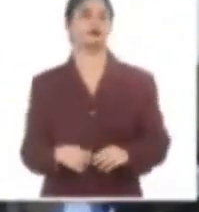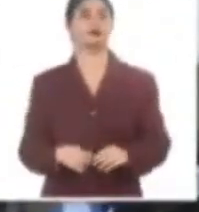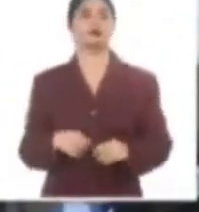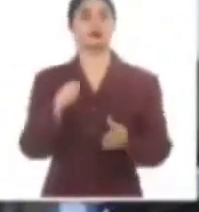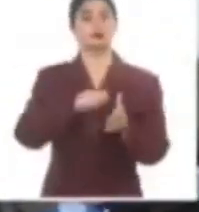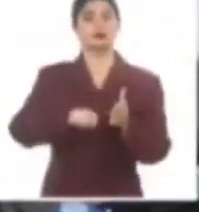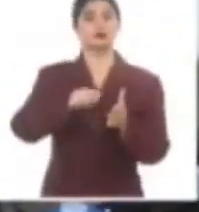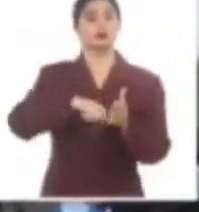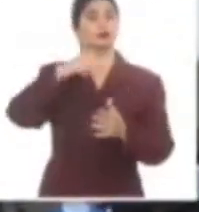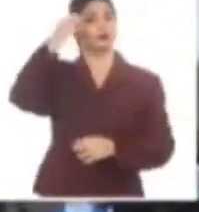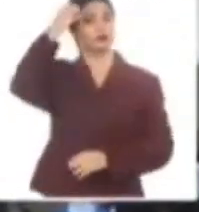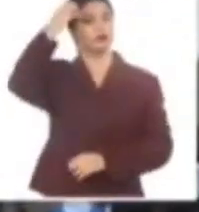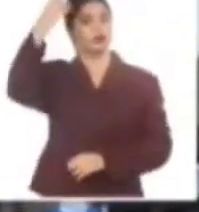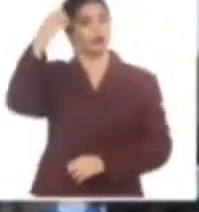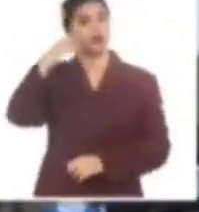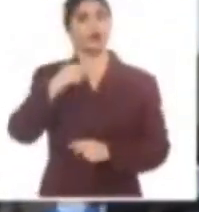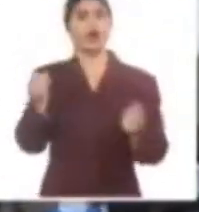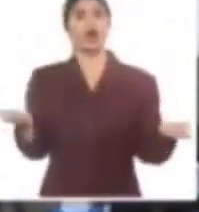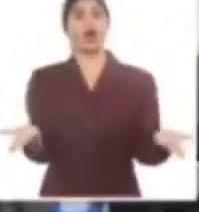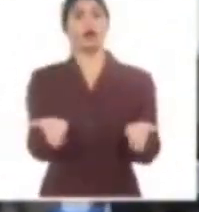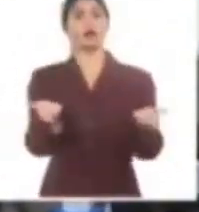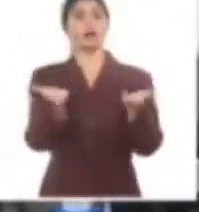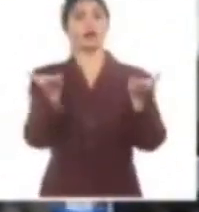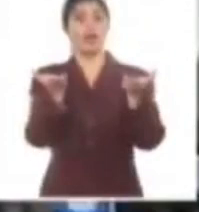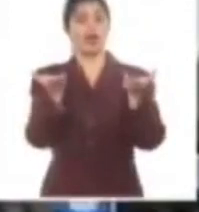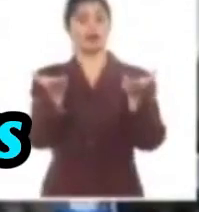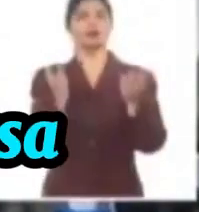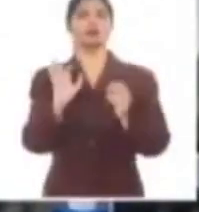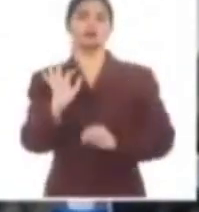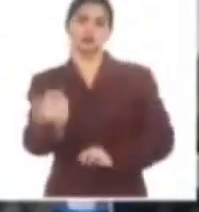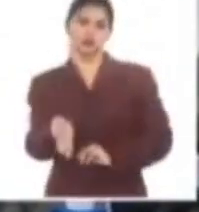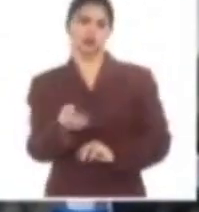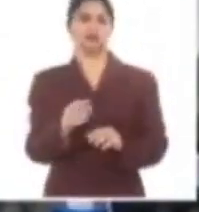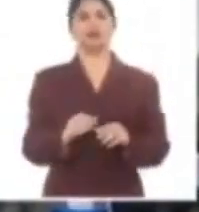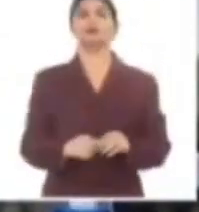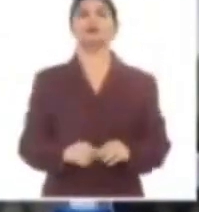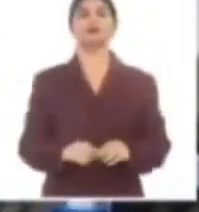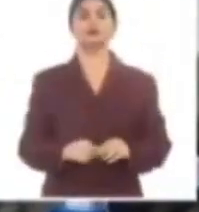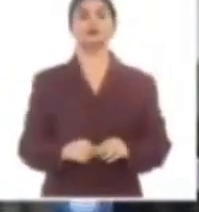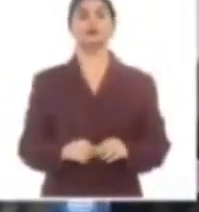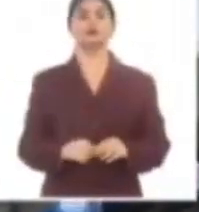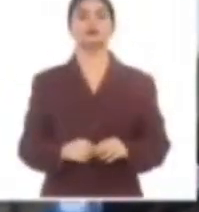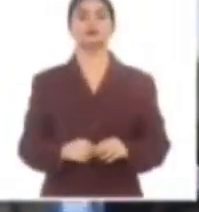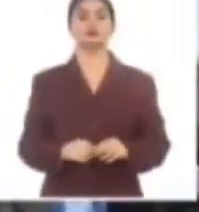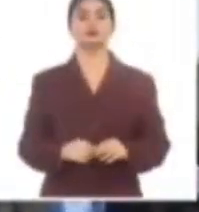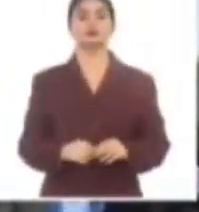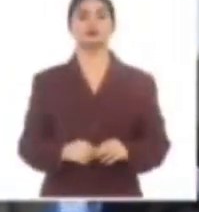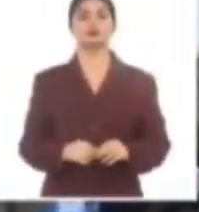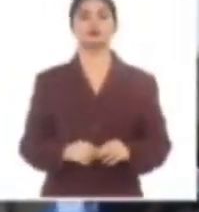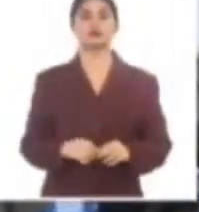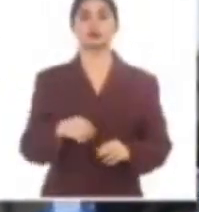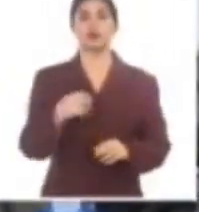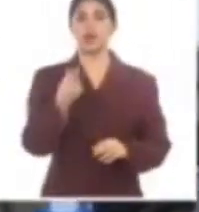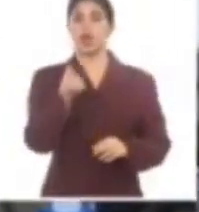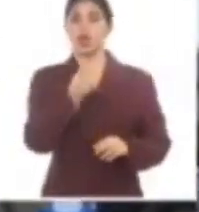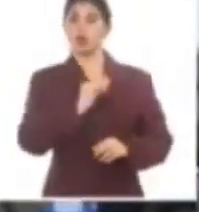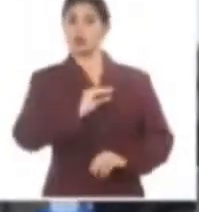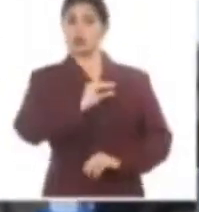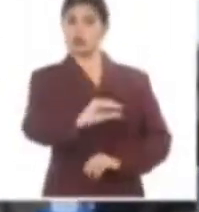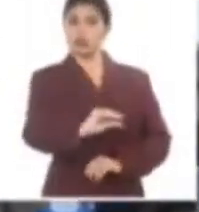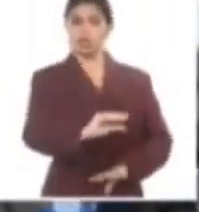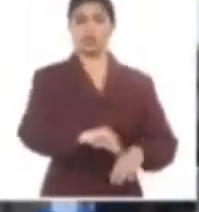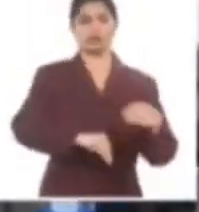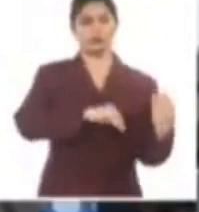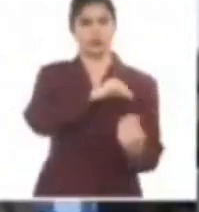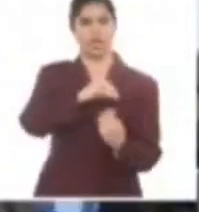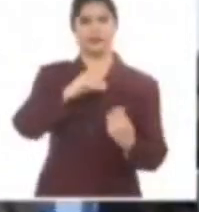es avanzar ya en el camino de pasar del subsidio a los productos al subsidio a